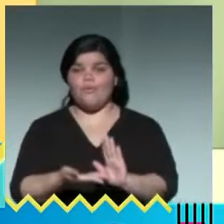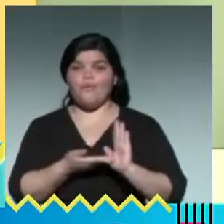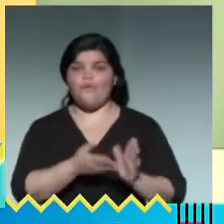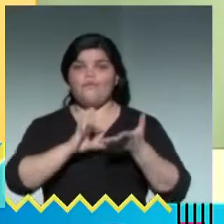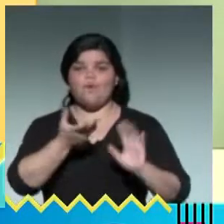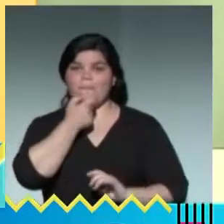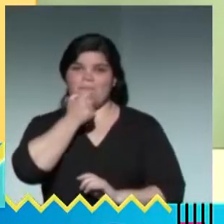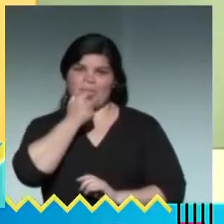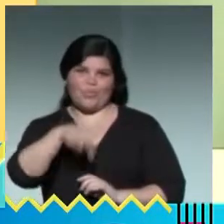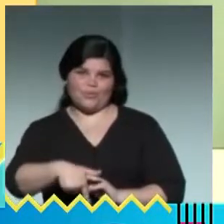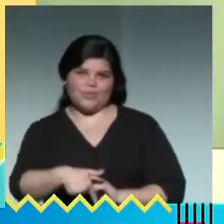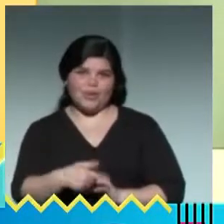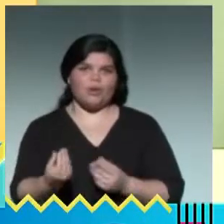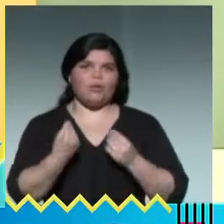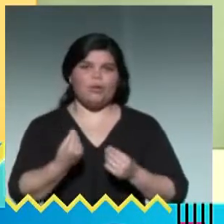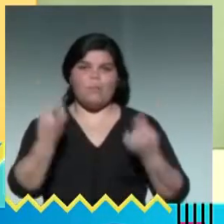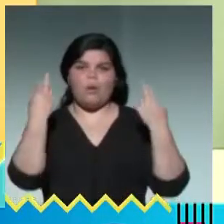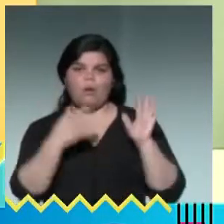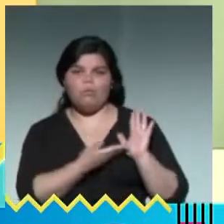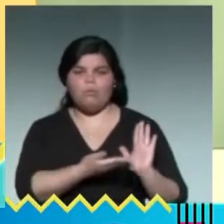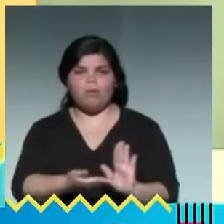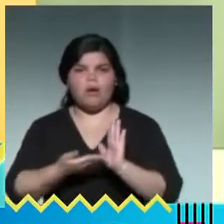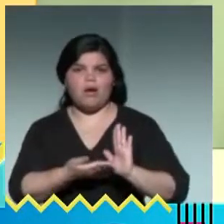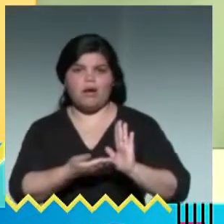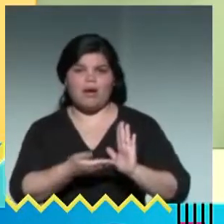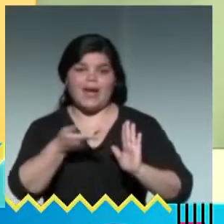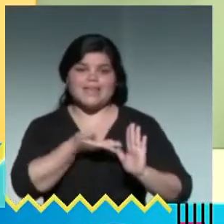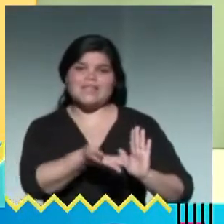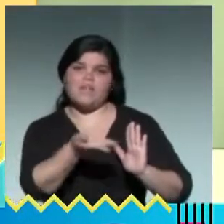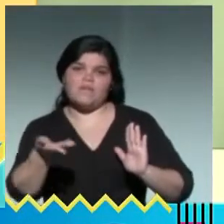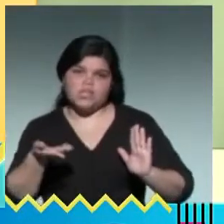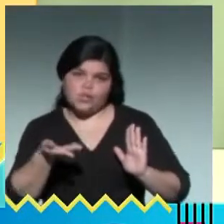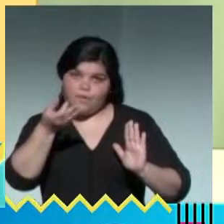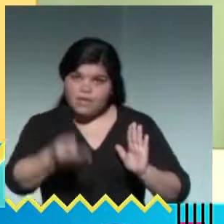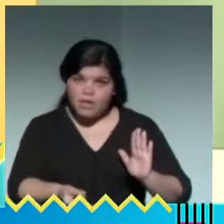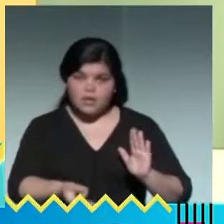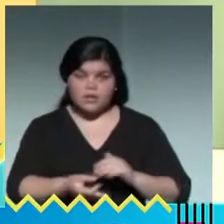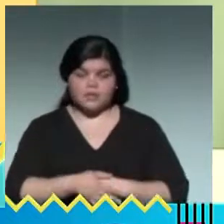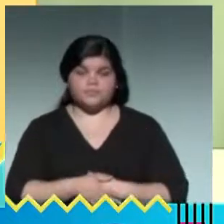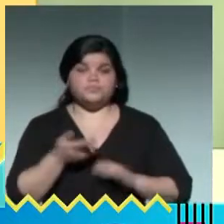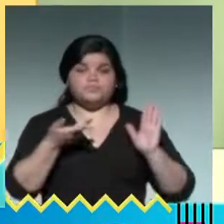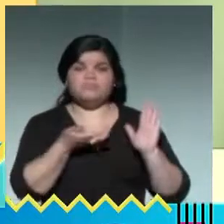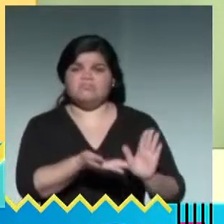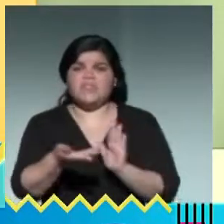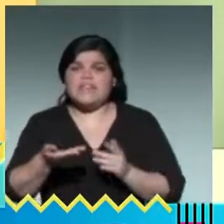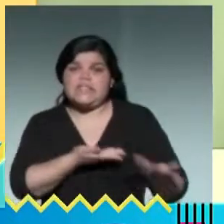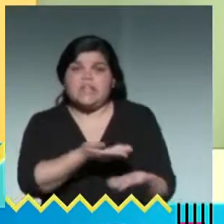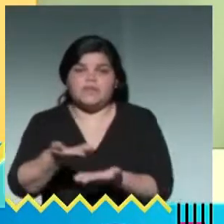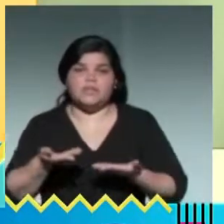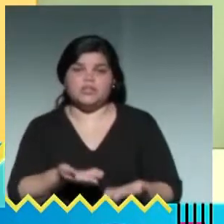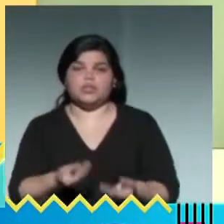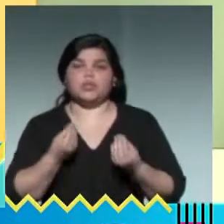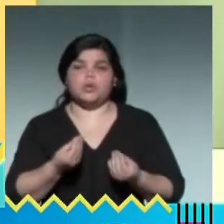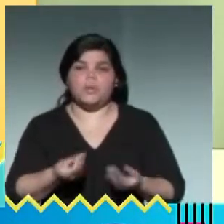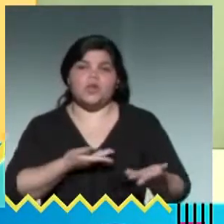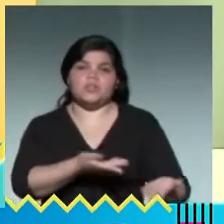Son quienes están identificados como tales para prestar un servicio que es un servicio que tiene la posibilidad de, por ejemplo, hacer oferta